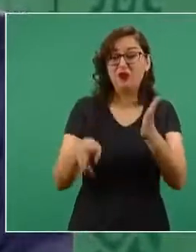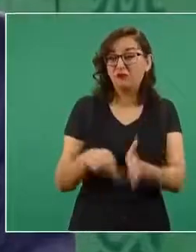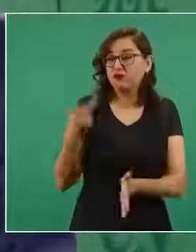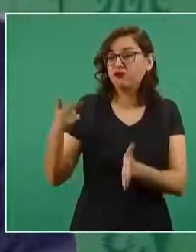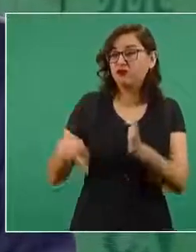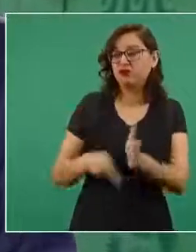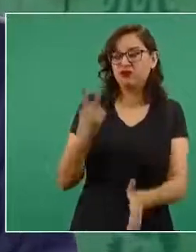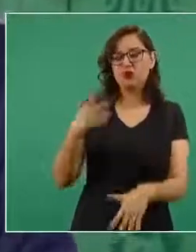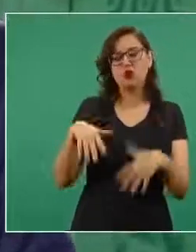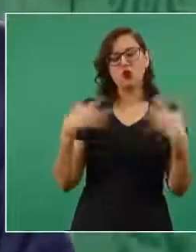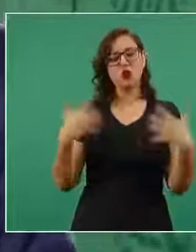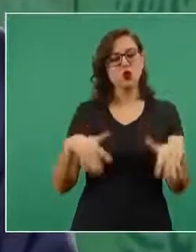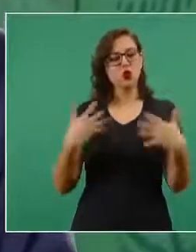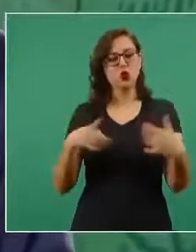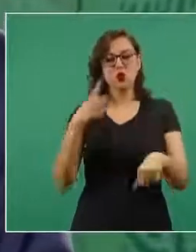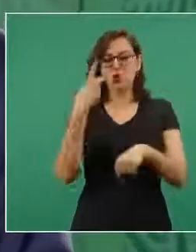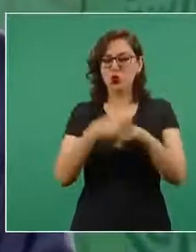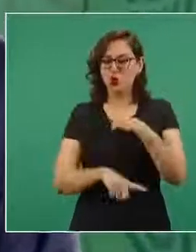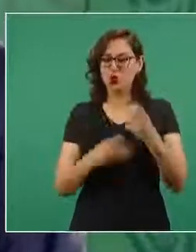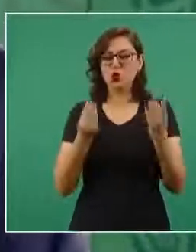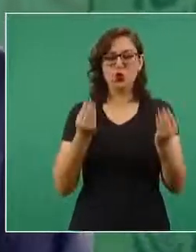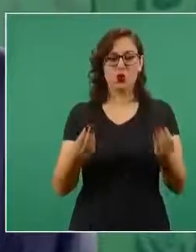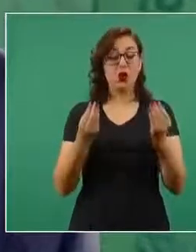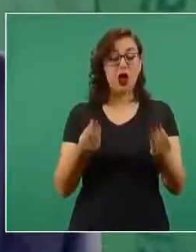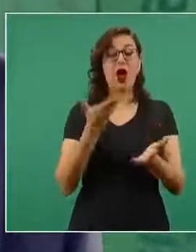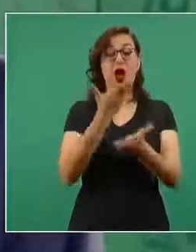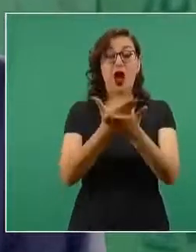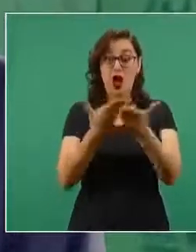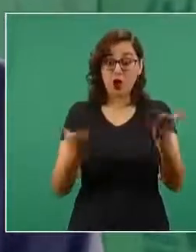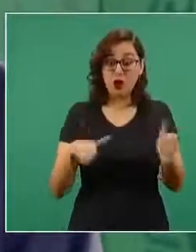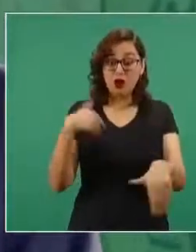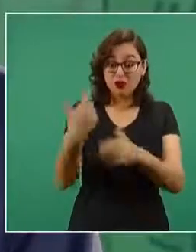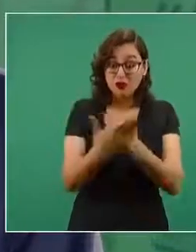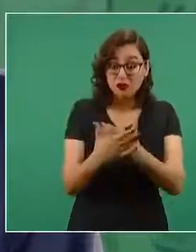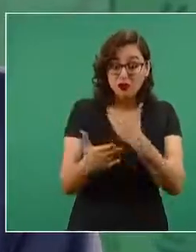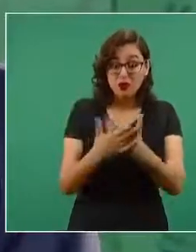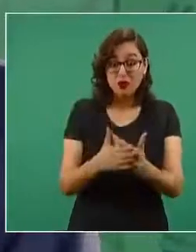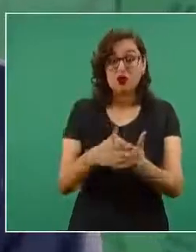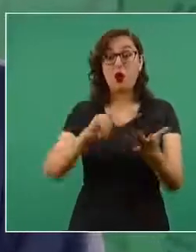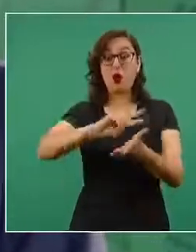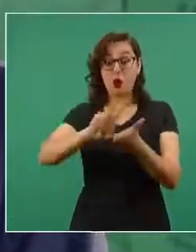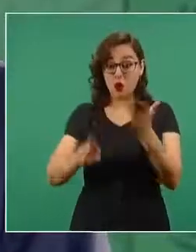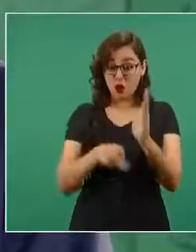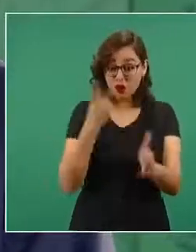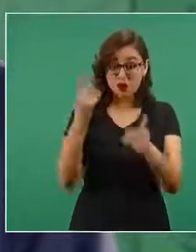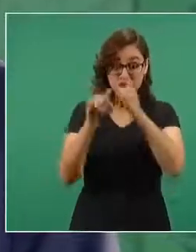Por eso no debemos de permitirlo y denunciar